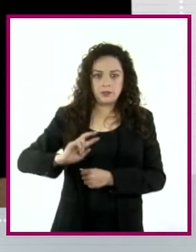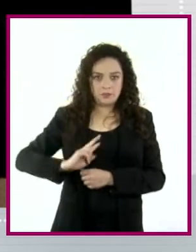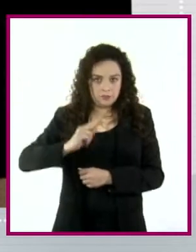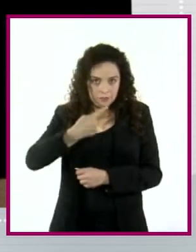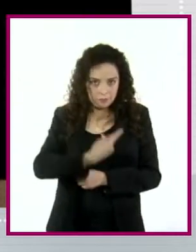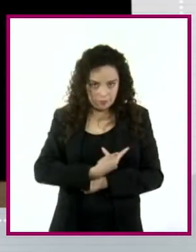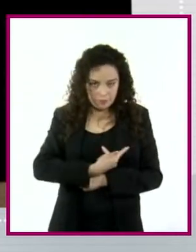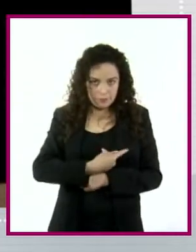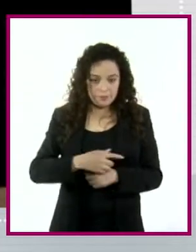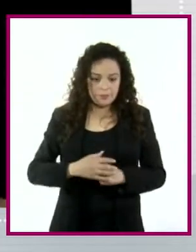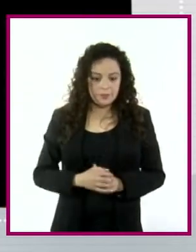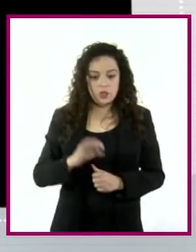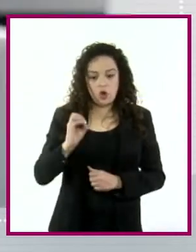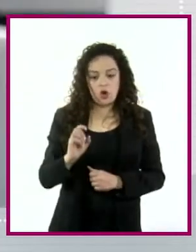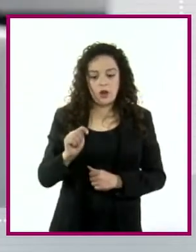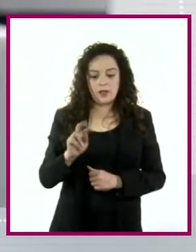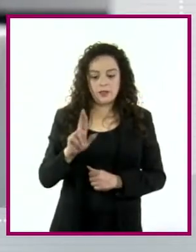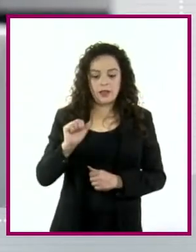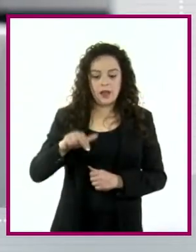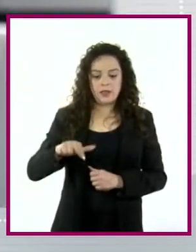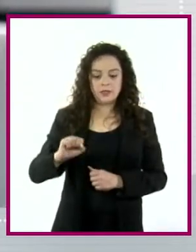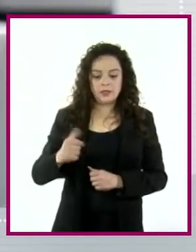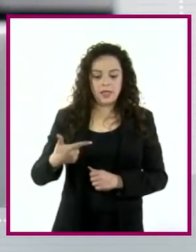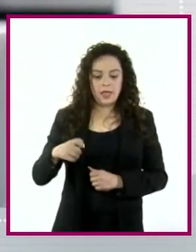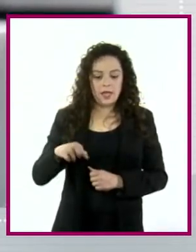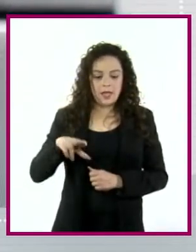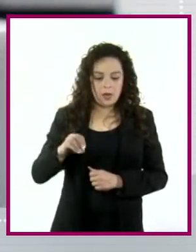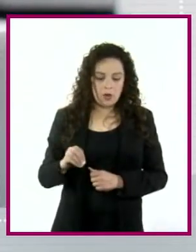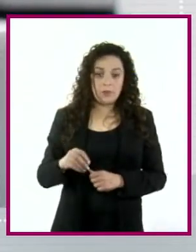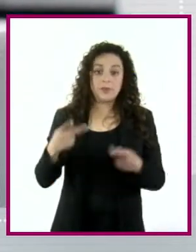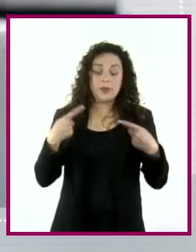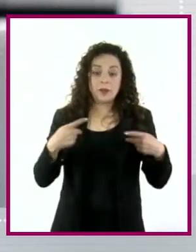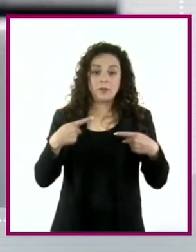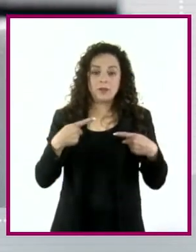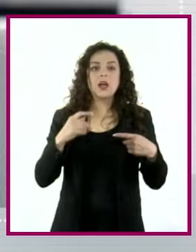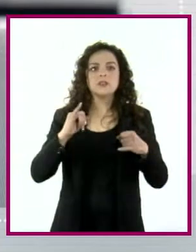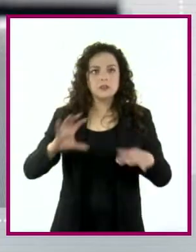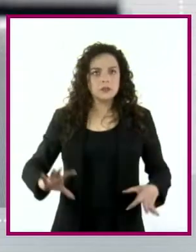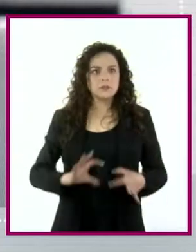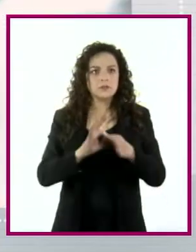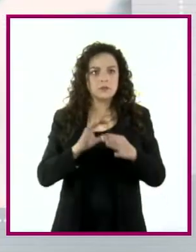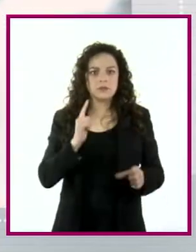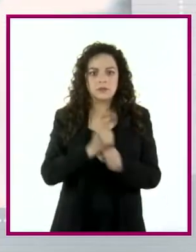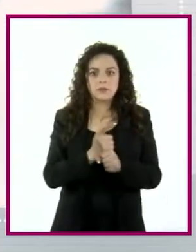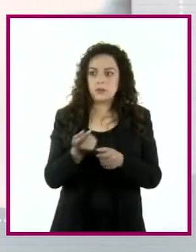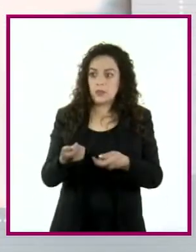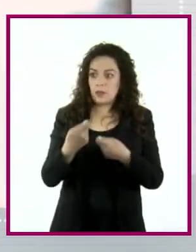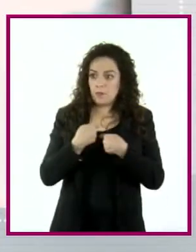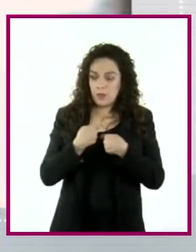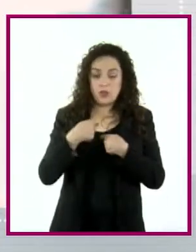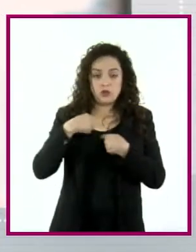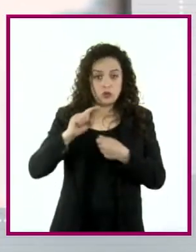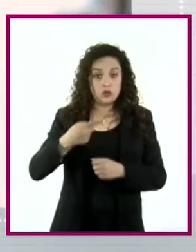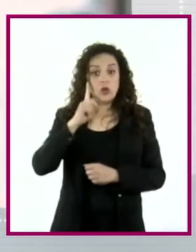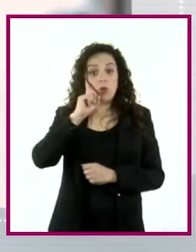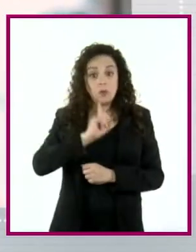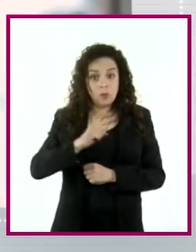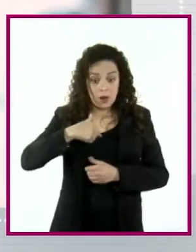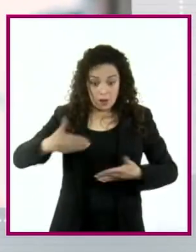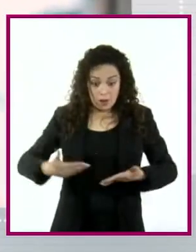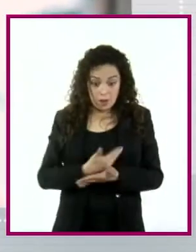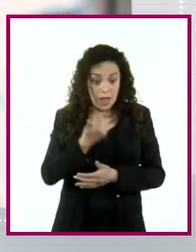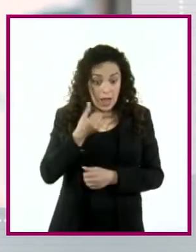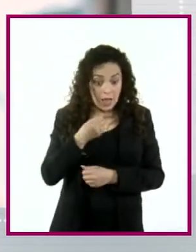transgénero. Y a las personas que nos identificamos con el género impuesto en el momento del nacimiento nos